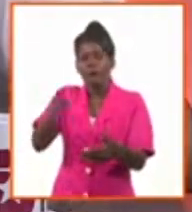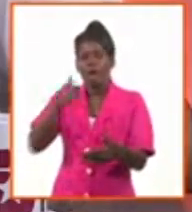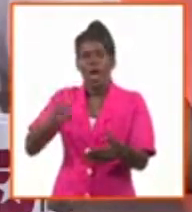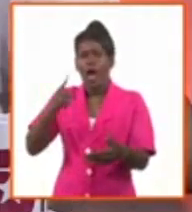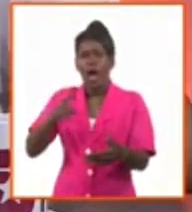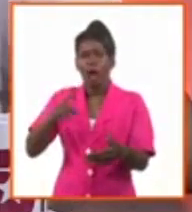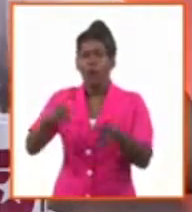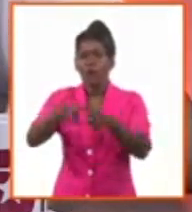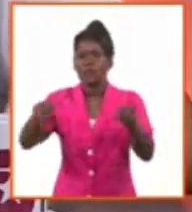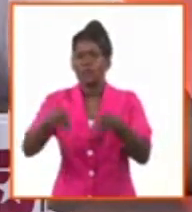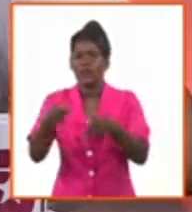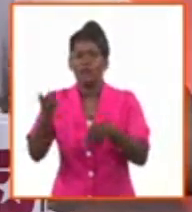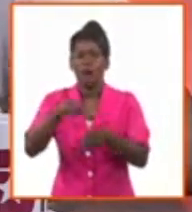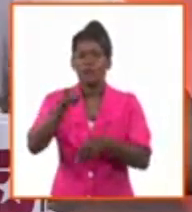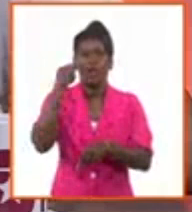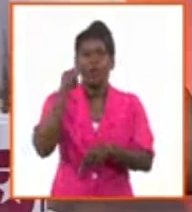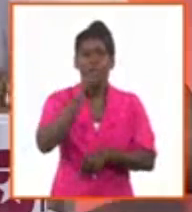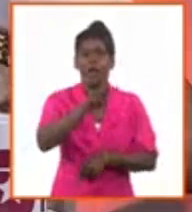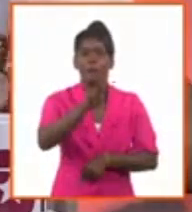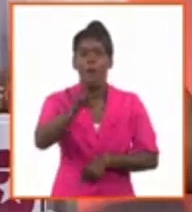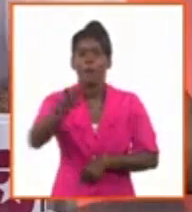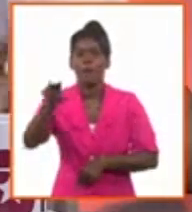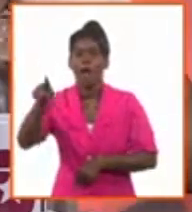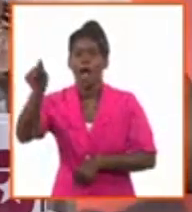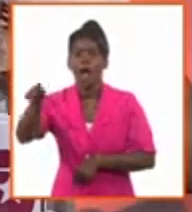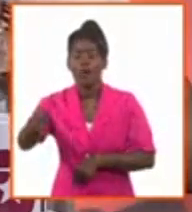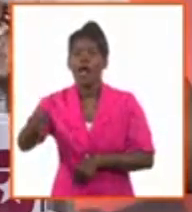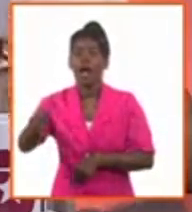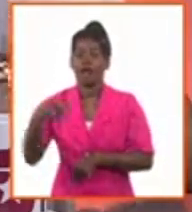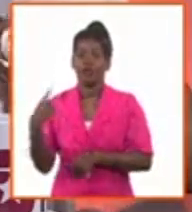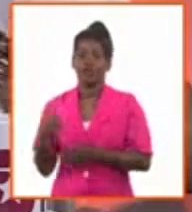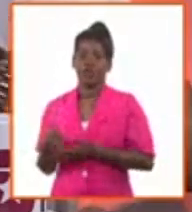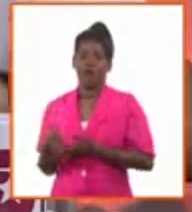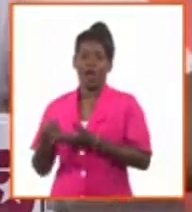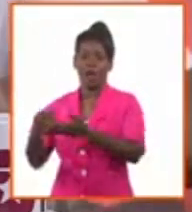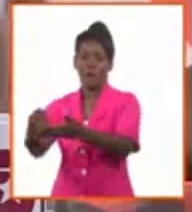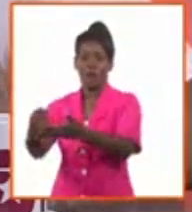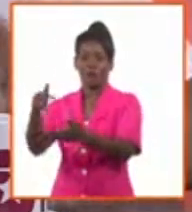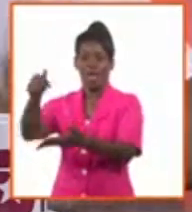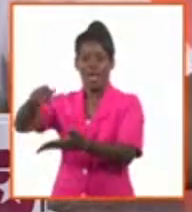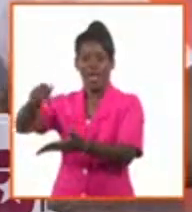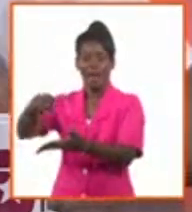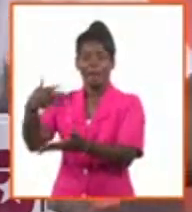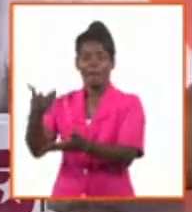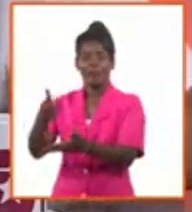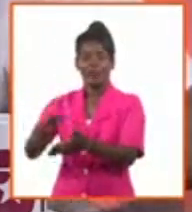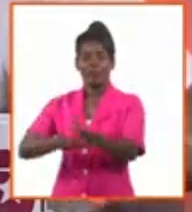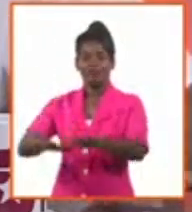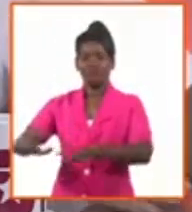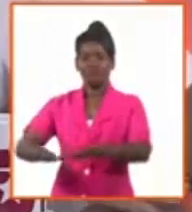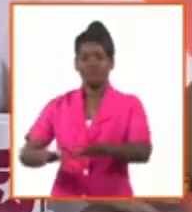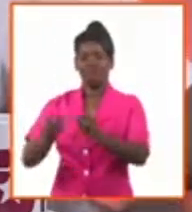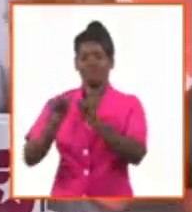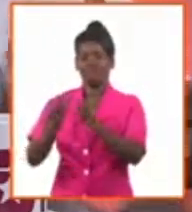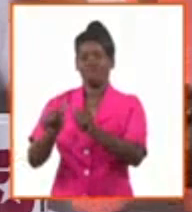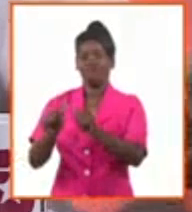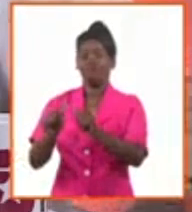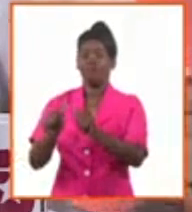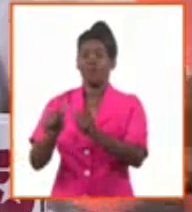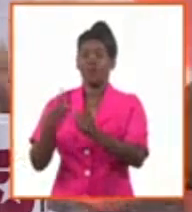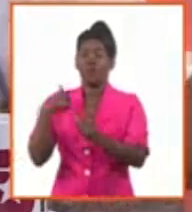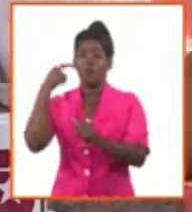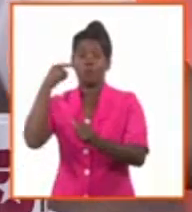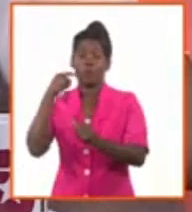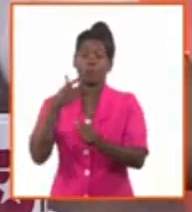falta en esta sala para que funcione mejor? ¿Cómo puedo yo desde mi brigada, en mi pequeña rotación que tengo quizás de 6, de